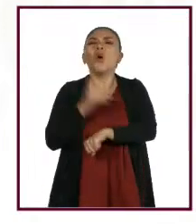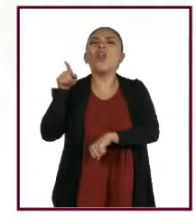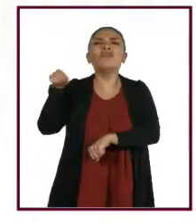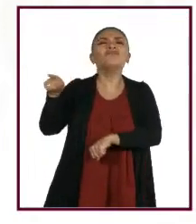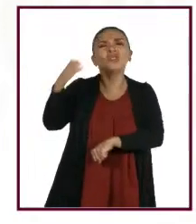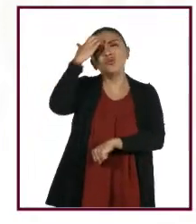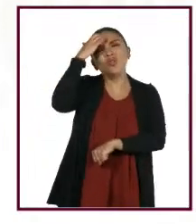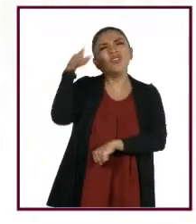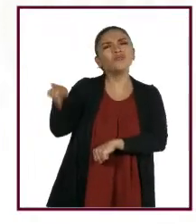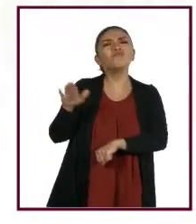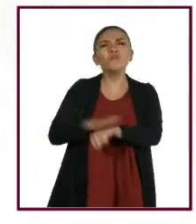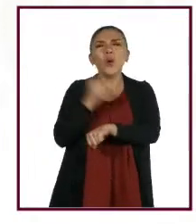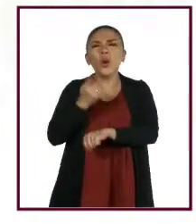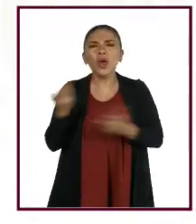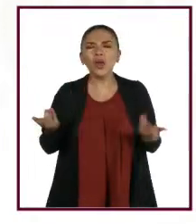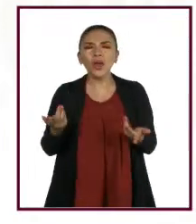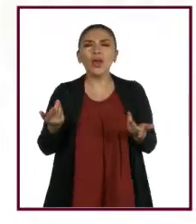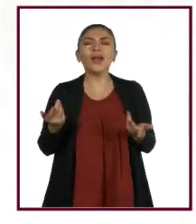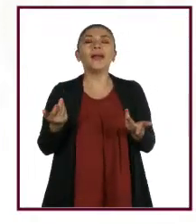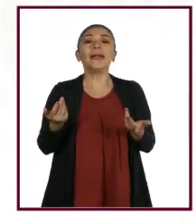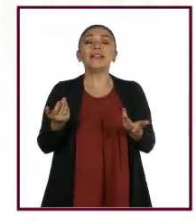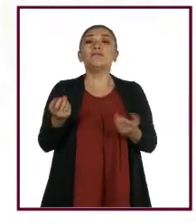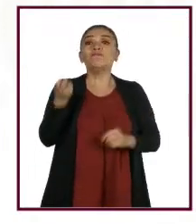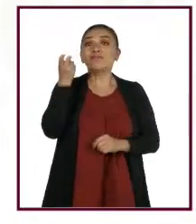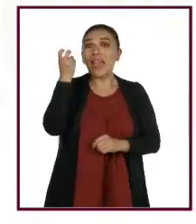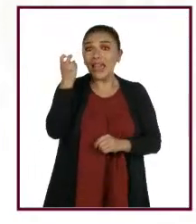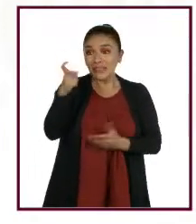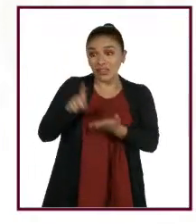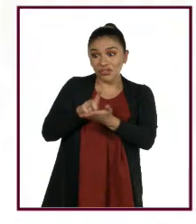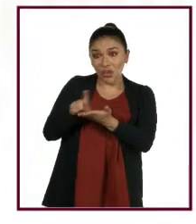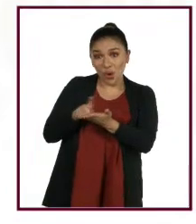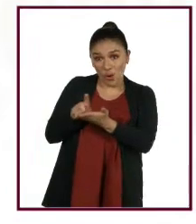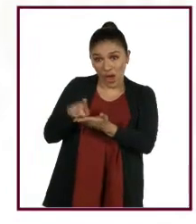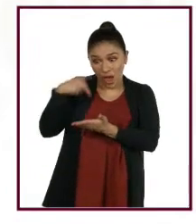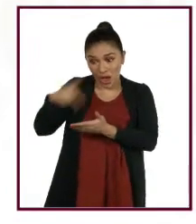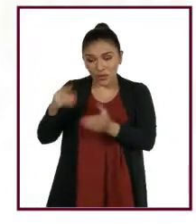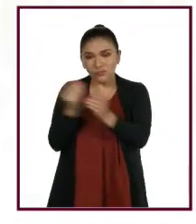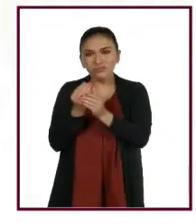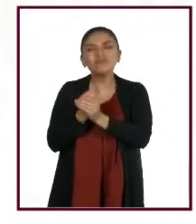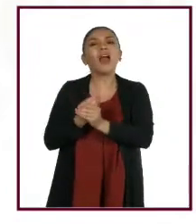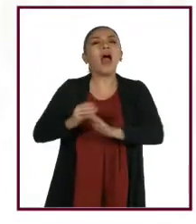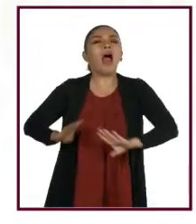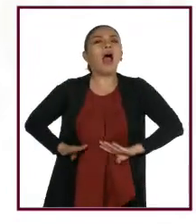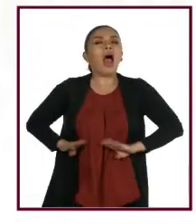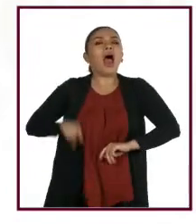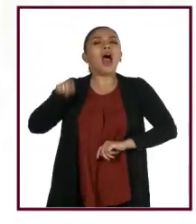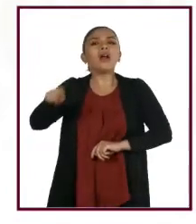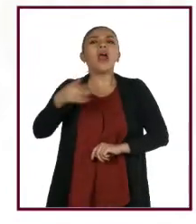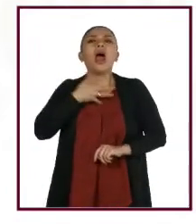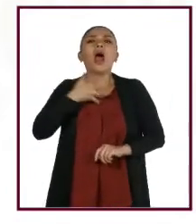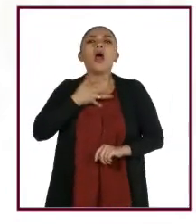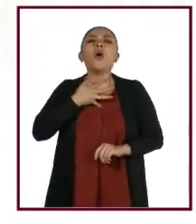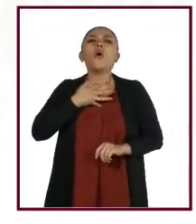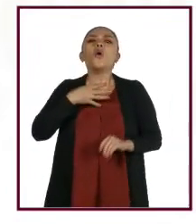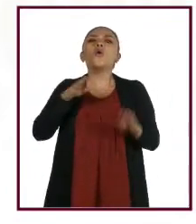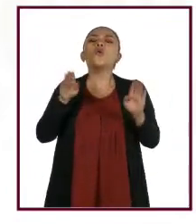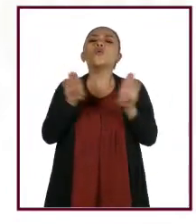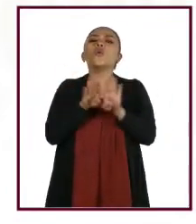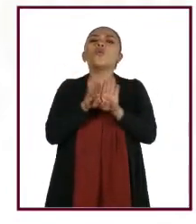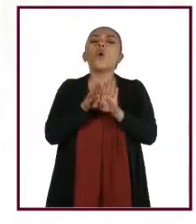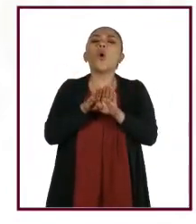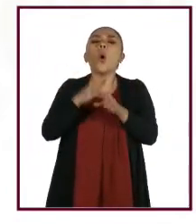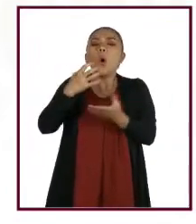manera? Porque este tipo de sustancias tienen las particularidades de que se depositan dentro de una bolsa